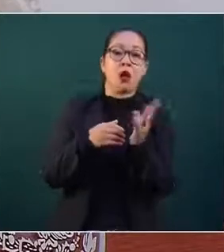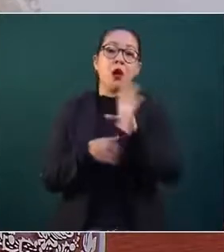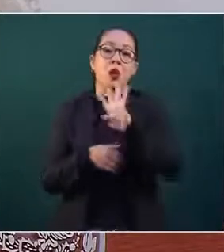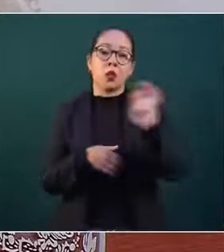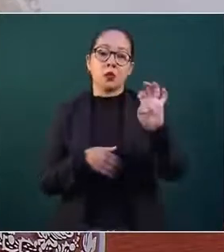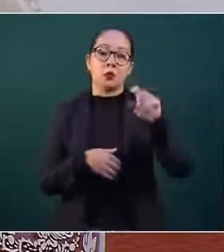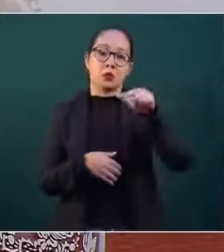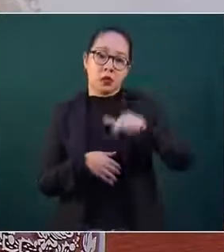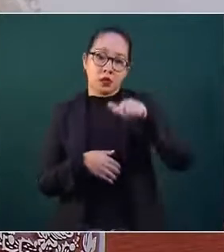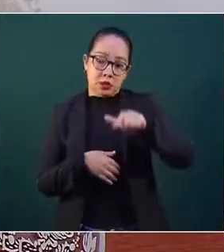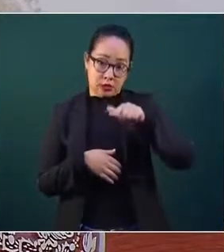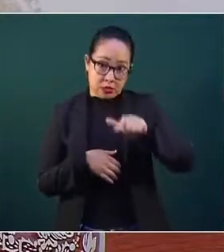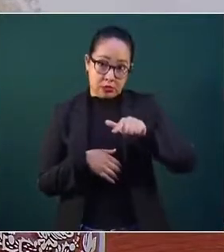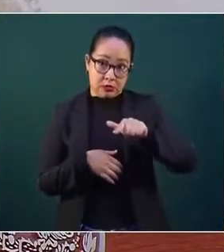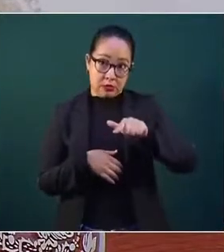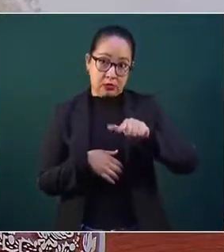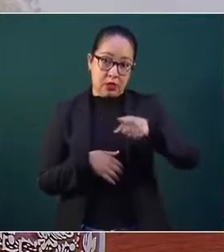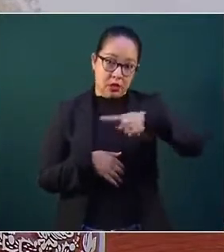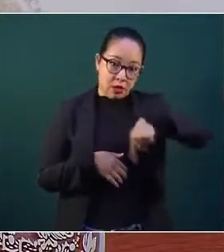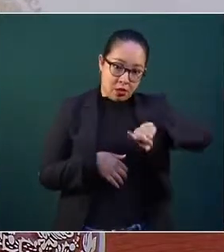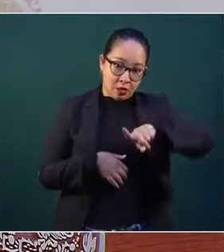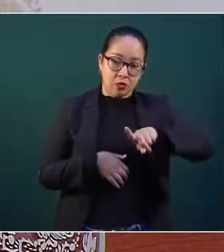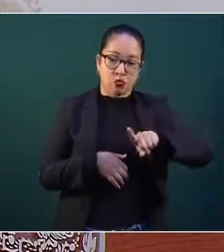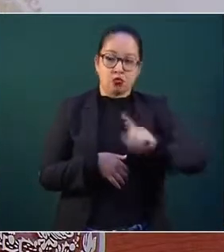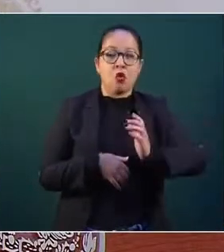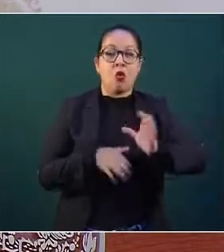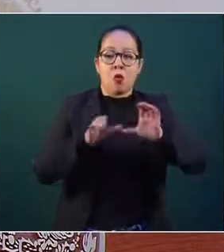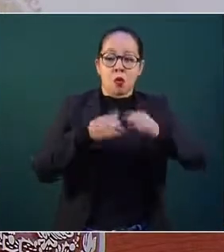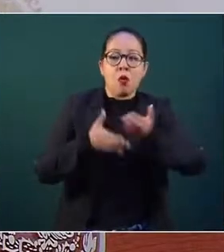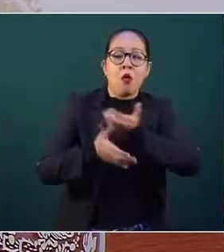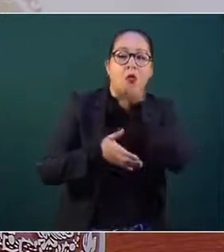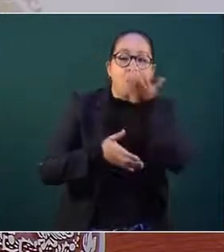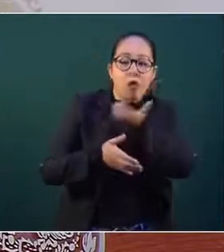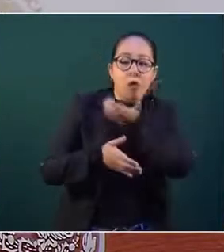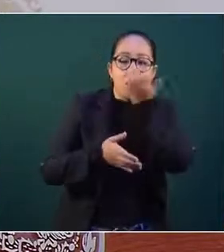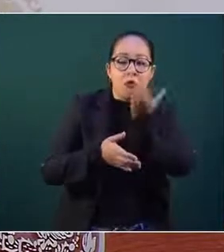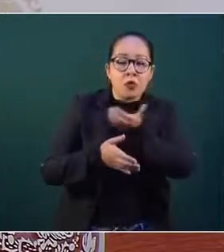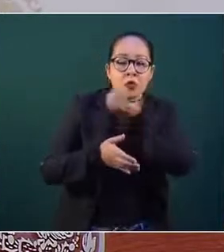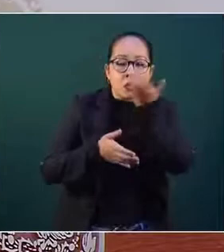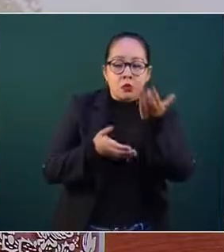417 de usos y costumbres, que son